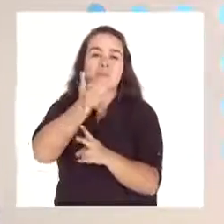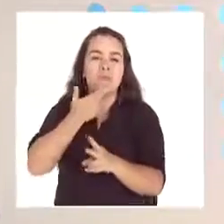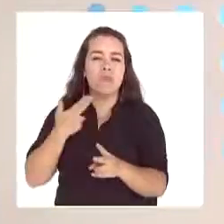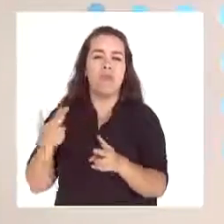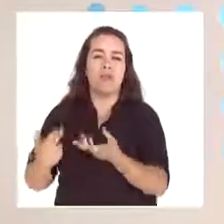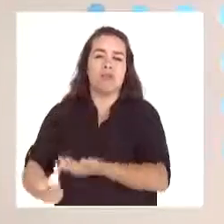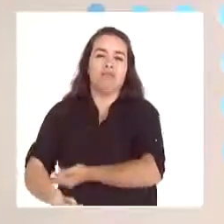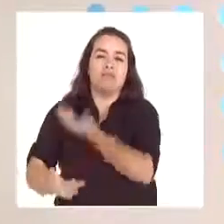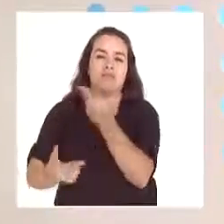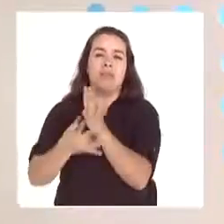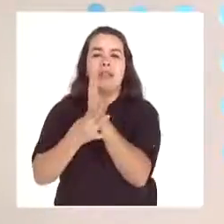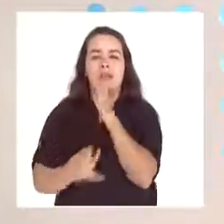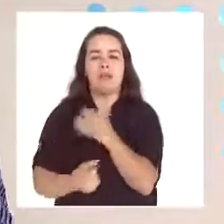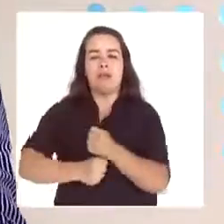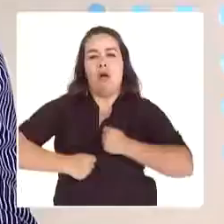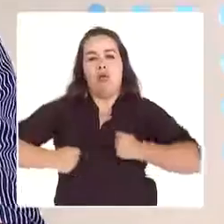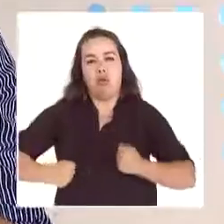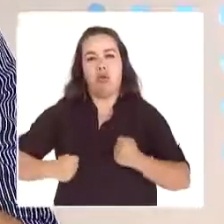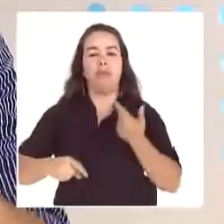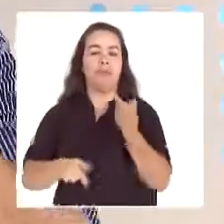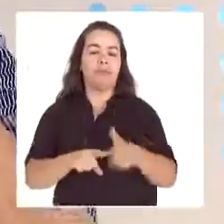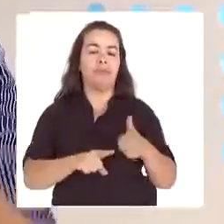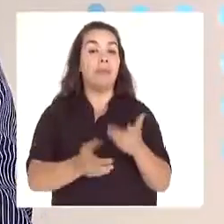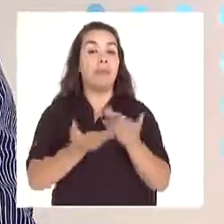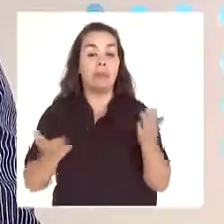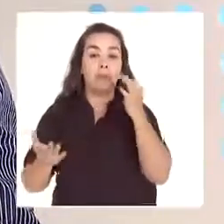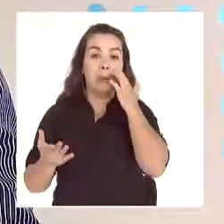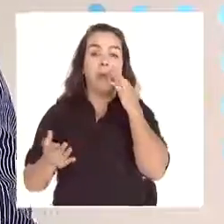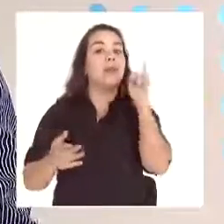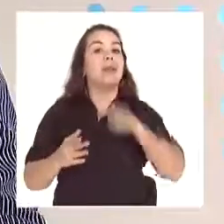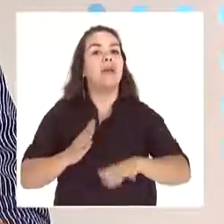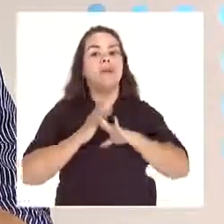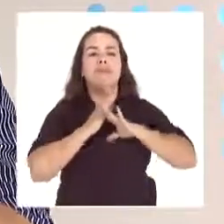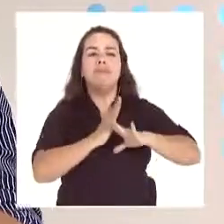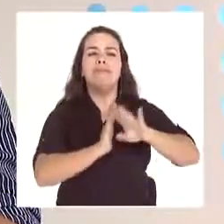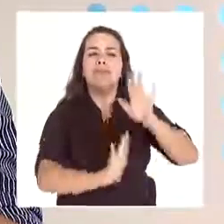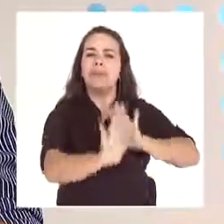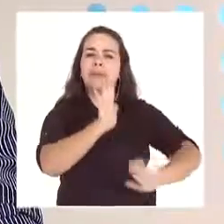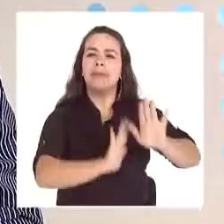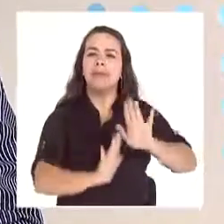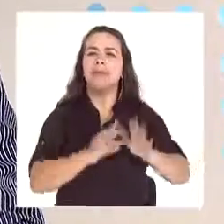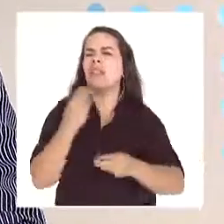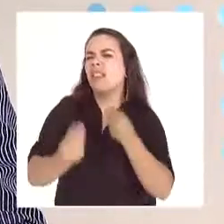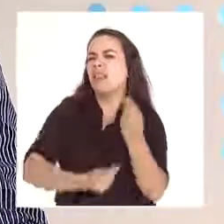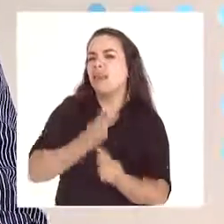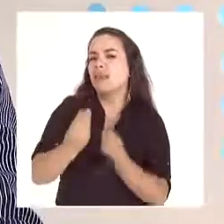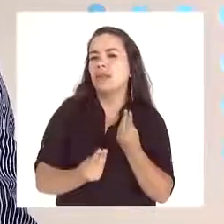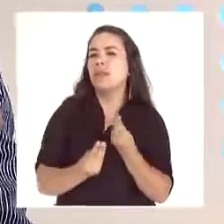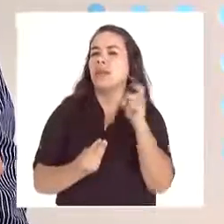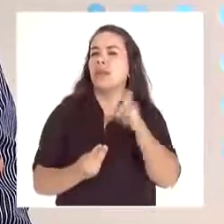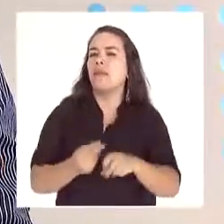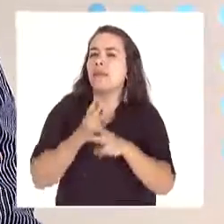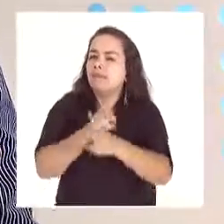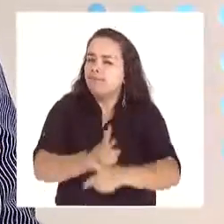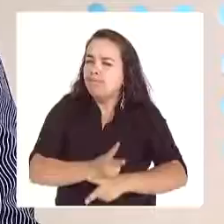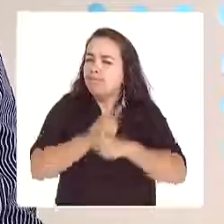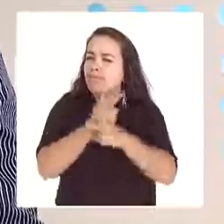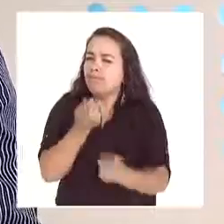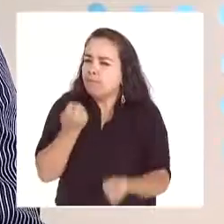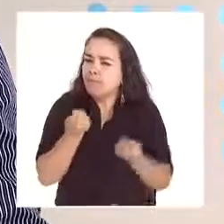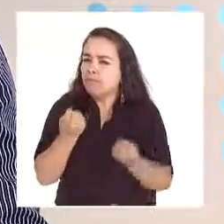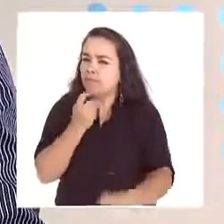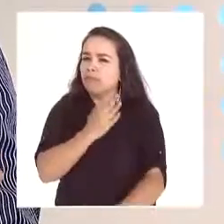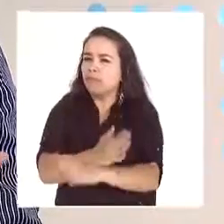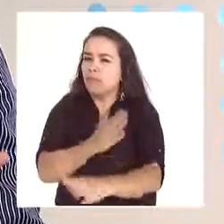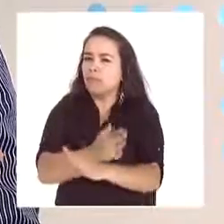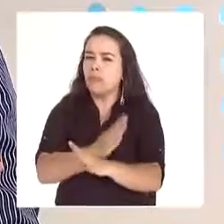hipertensión, dislipidemia, obesidad. Para prevenir todas esas complicaciones, entonces debemos tener un monitoreo continuo